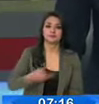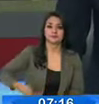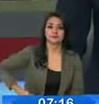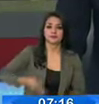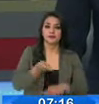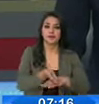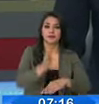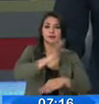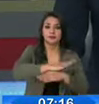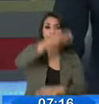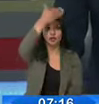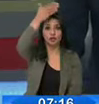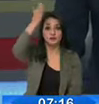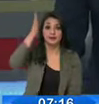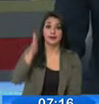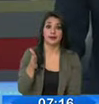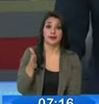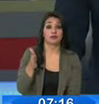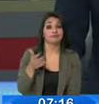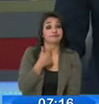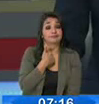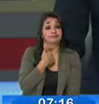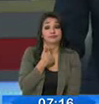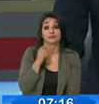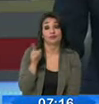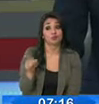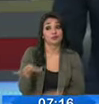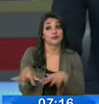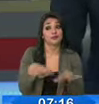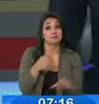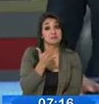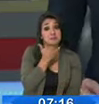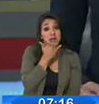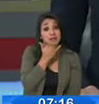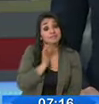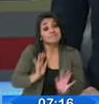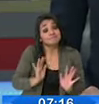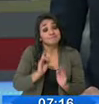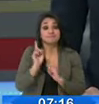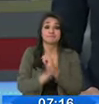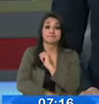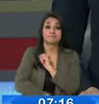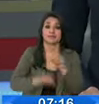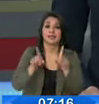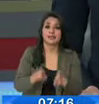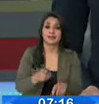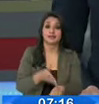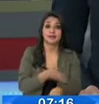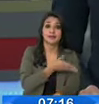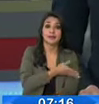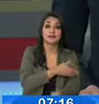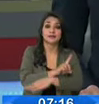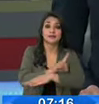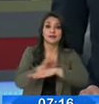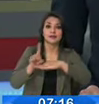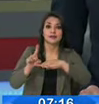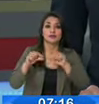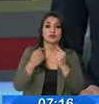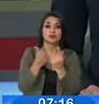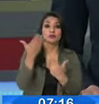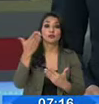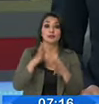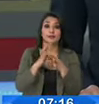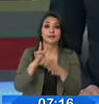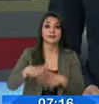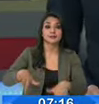José Serrano, deberá asumir las consecuencias de sus actos. Esto en el marco de la reunión mantenida con la directiva del movimiento Alianza